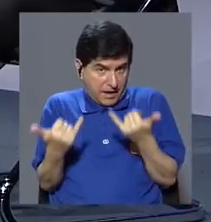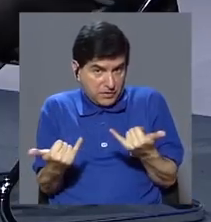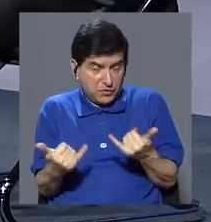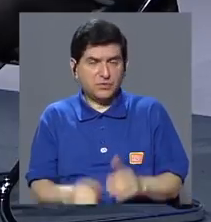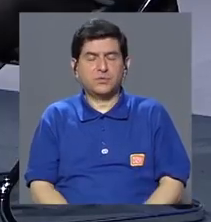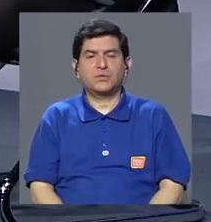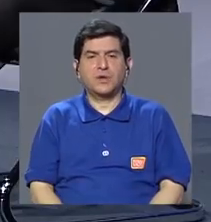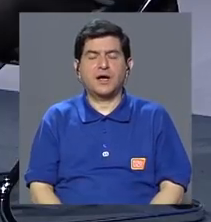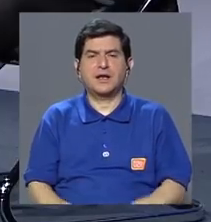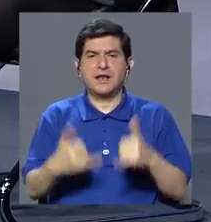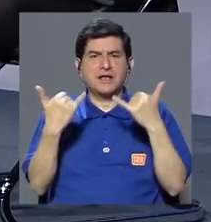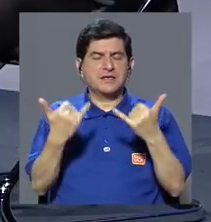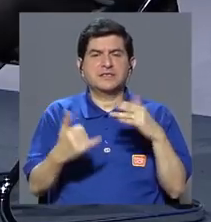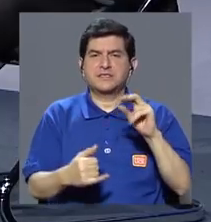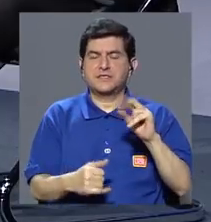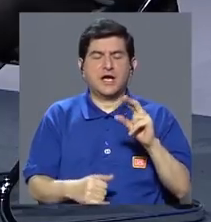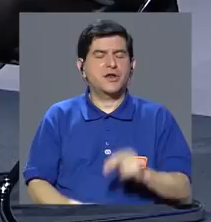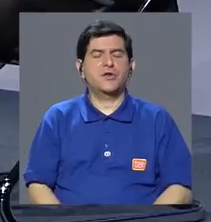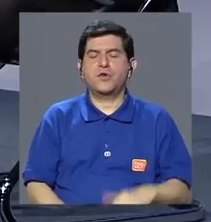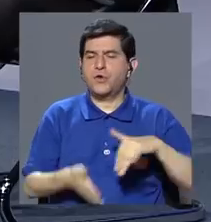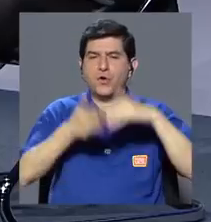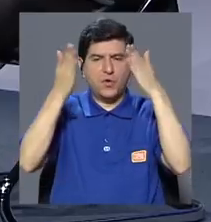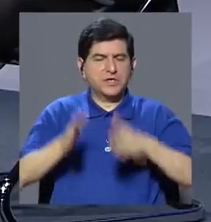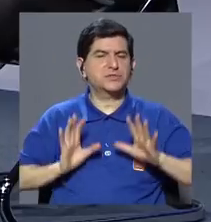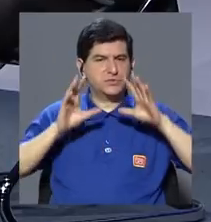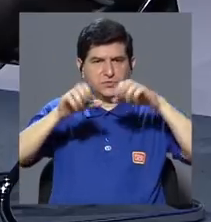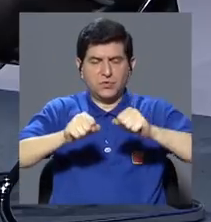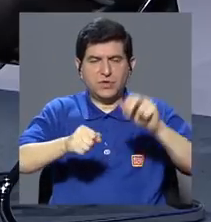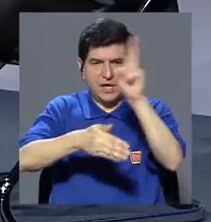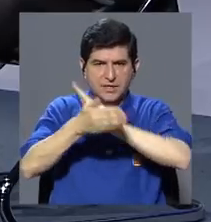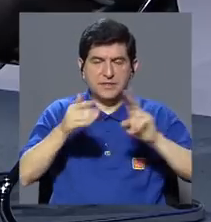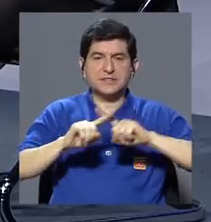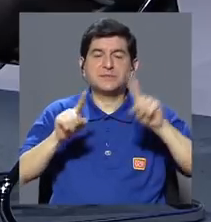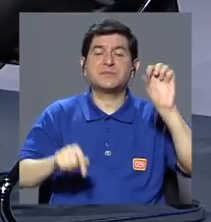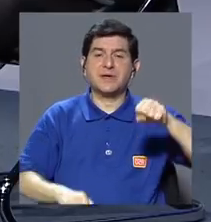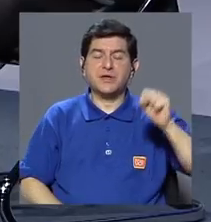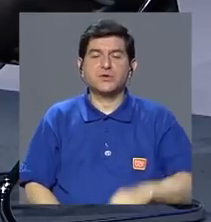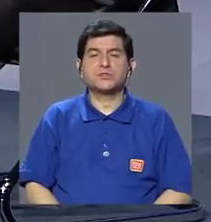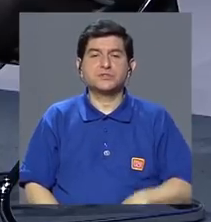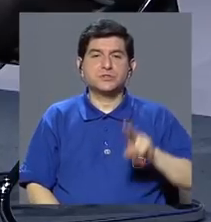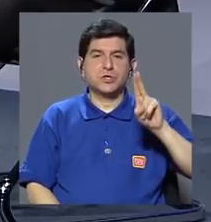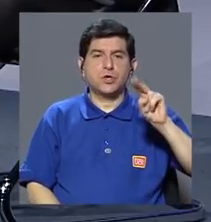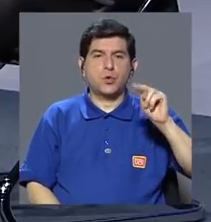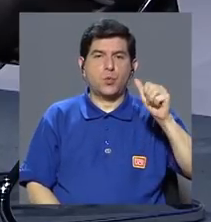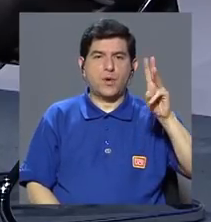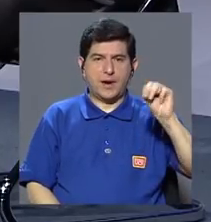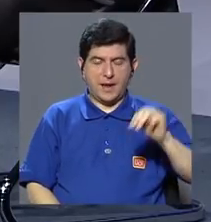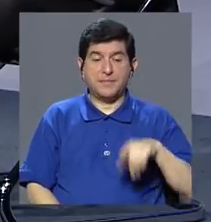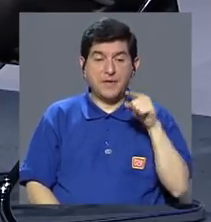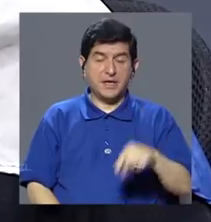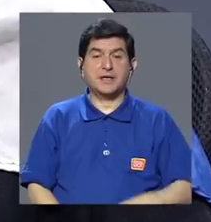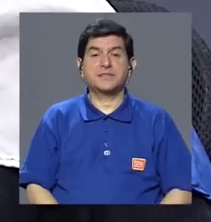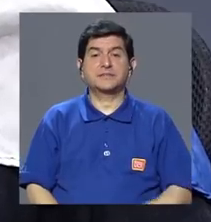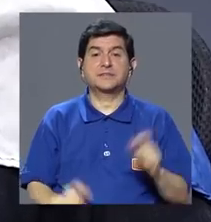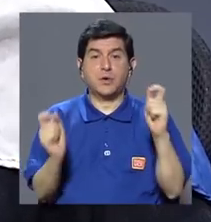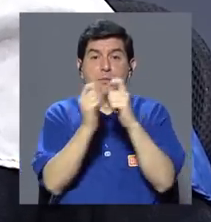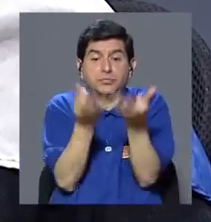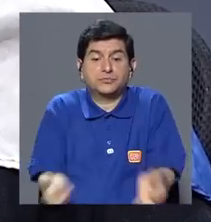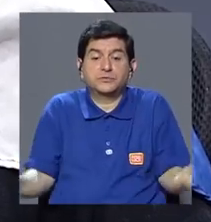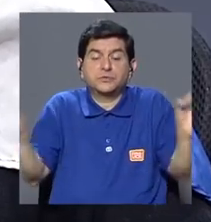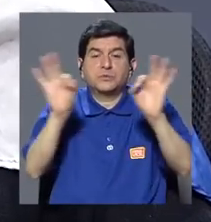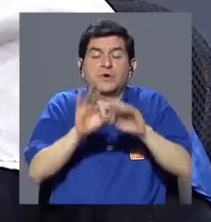la polilla no está siendo tomada por los estudiantes pero si la unam y ese es ahorita un punto fuerte para ortega